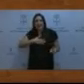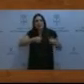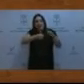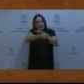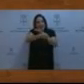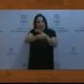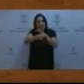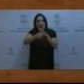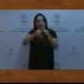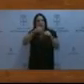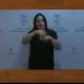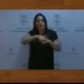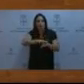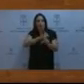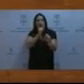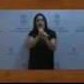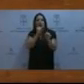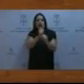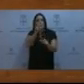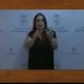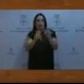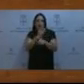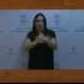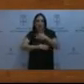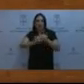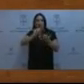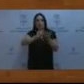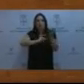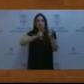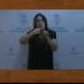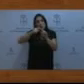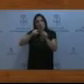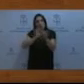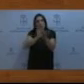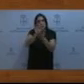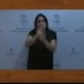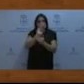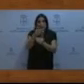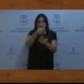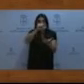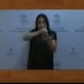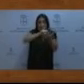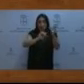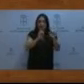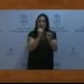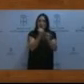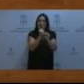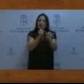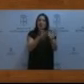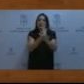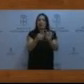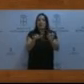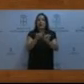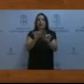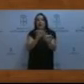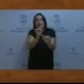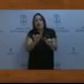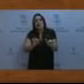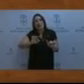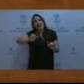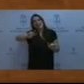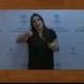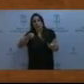laboral de las personas con discapacidad. La contratación de productos o servicios con estos centros está contemplada como una medida alternativa